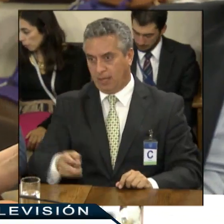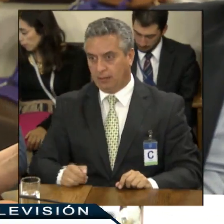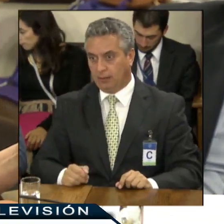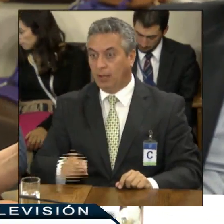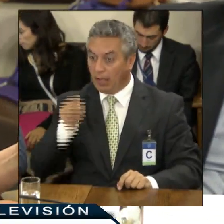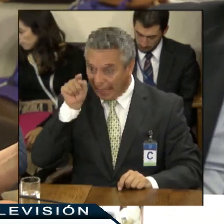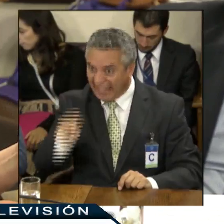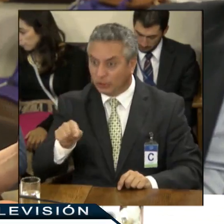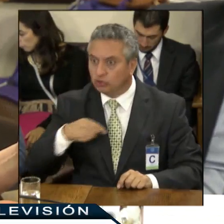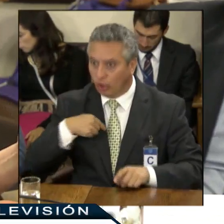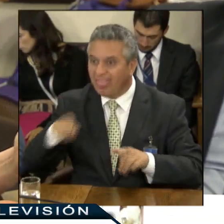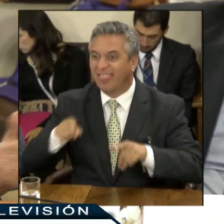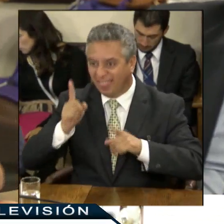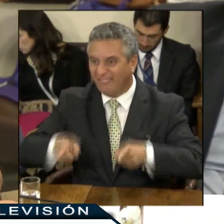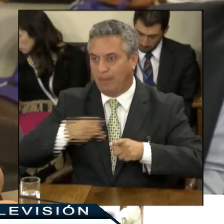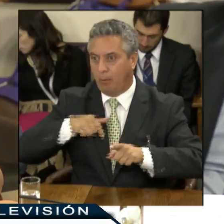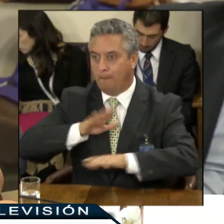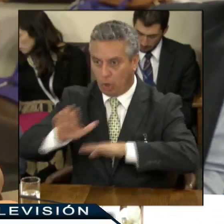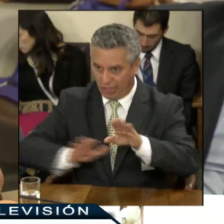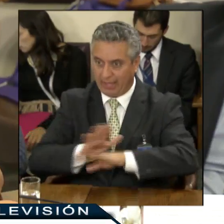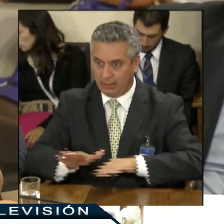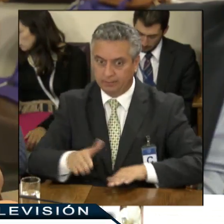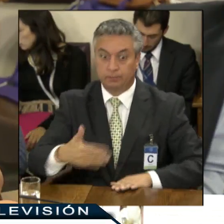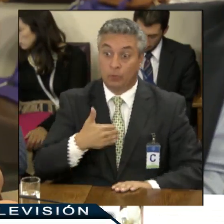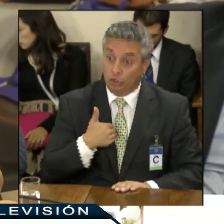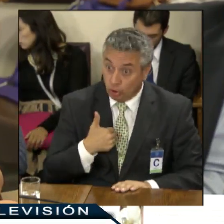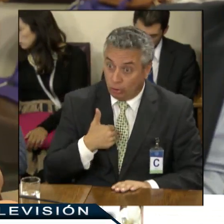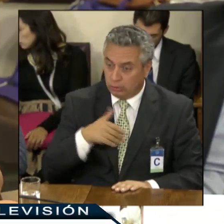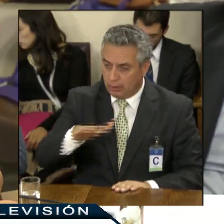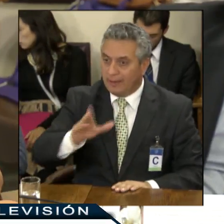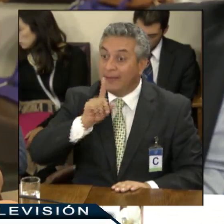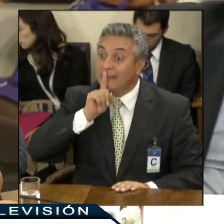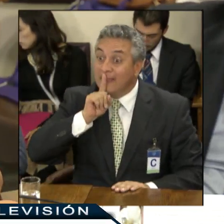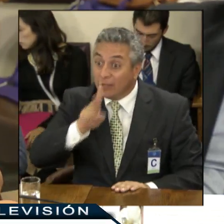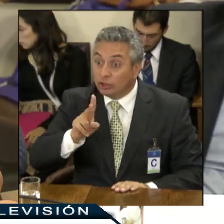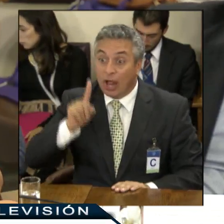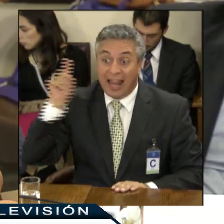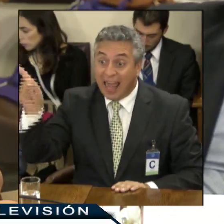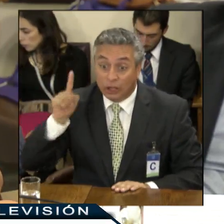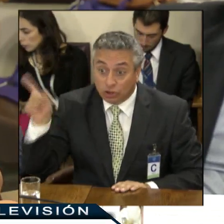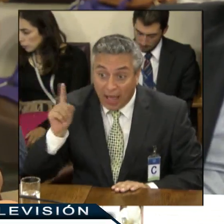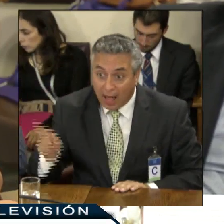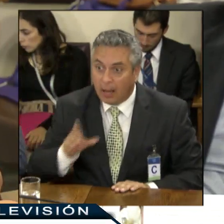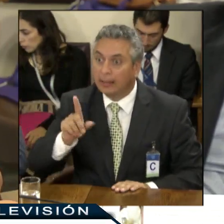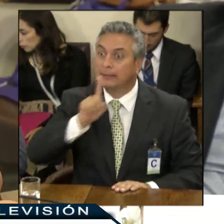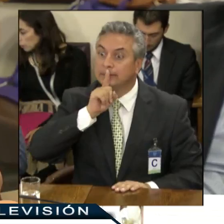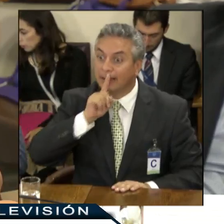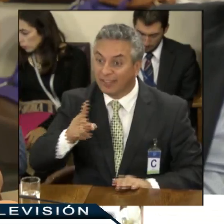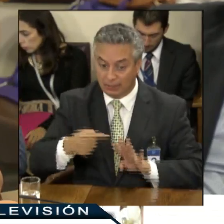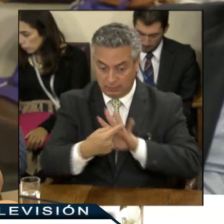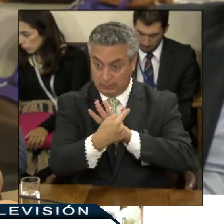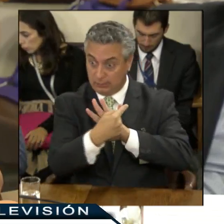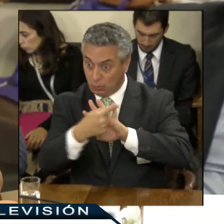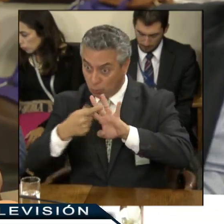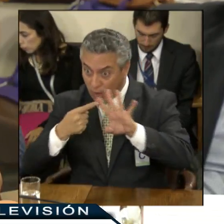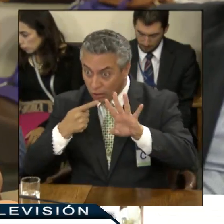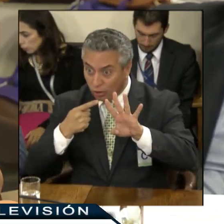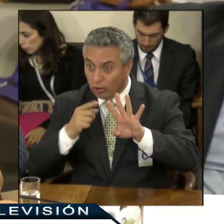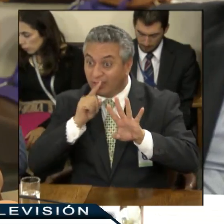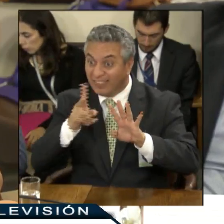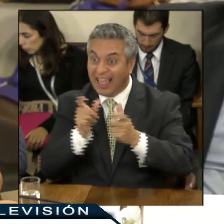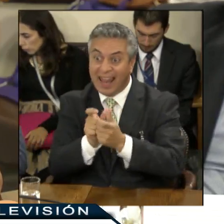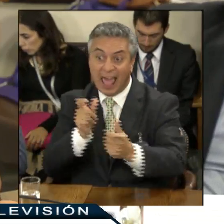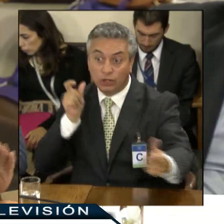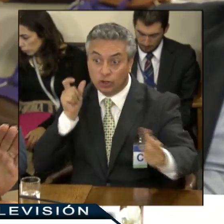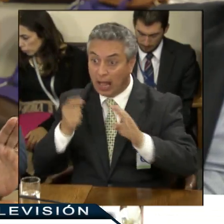eso es lo que nosotros tenemos que proteger Entonces yo la televisión nacional las televisiones de carácter nacional todas sin